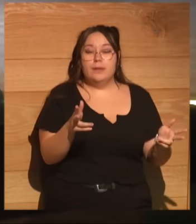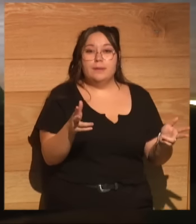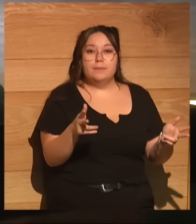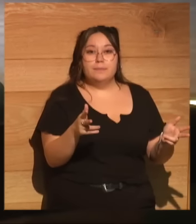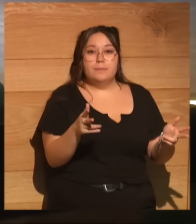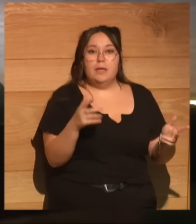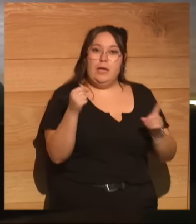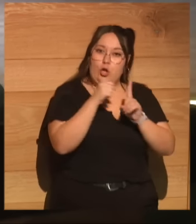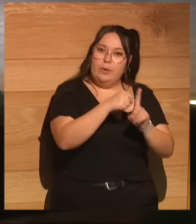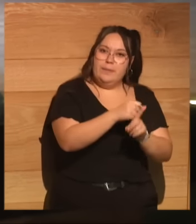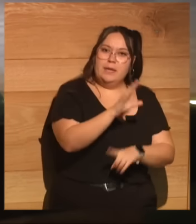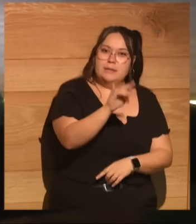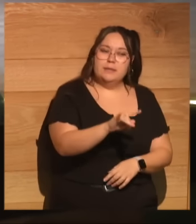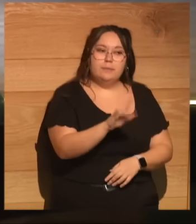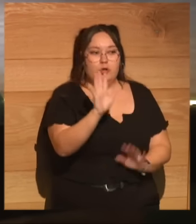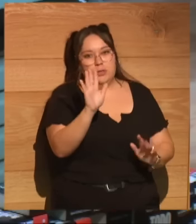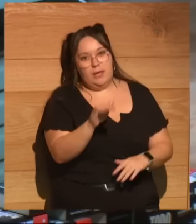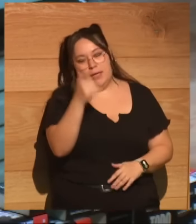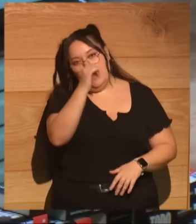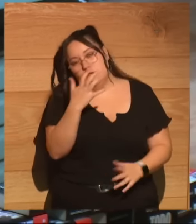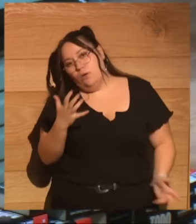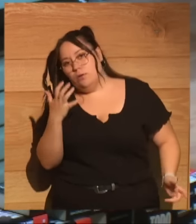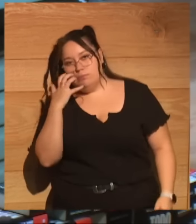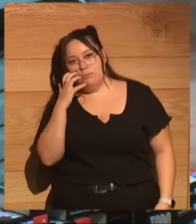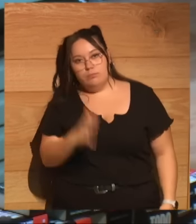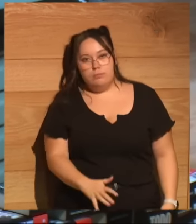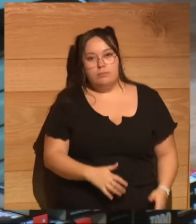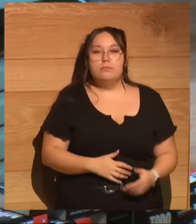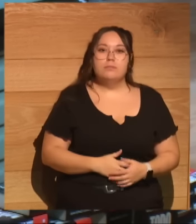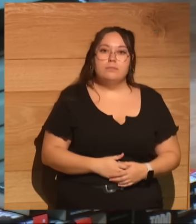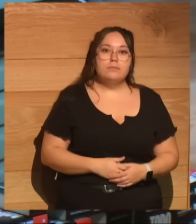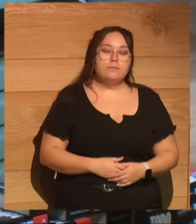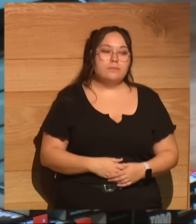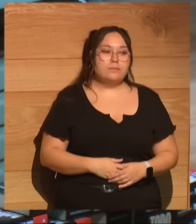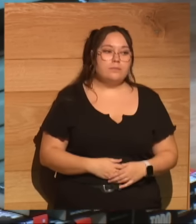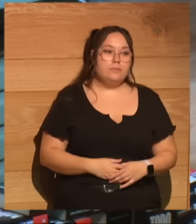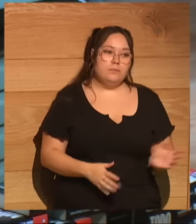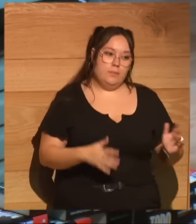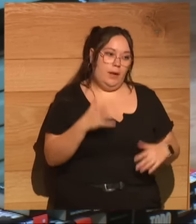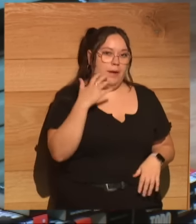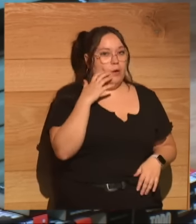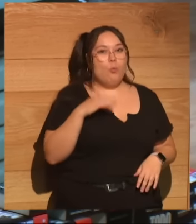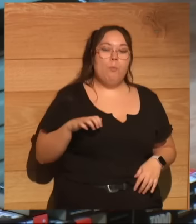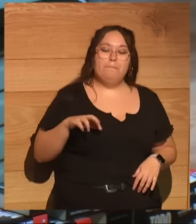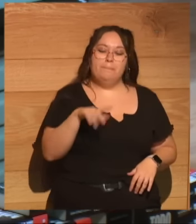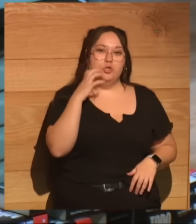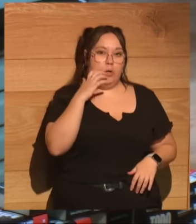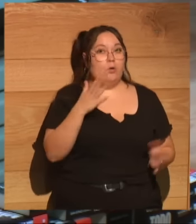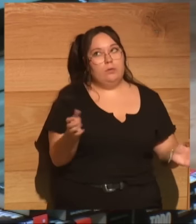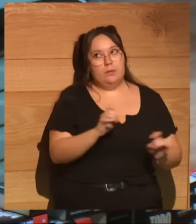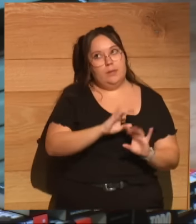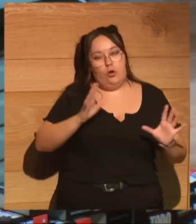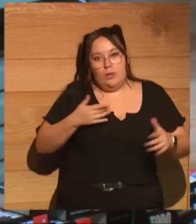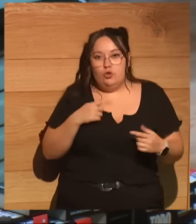le oprimía, pero es que el nene era... Claro, es que lo iba buscando, es lo que he dicho yo. Es que las... ¿Qué dice, picho raro? A ver, tú estás trabajando también.